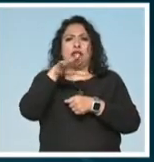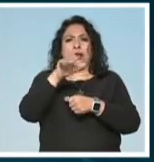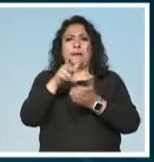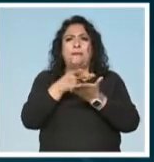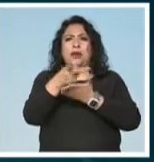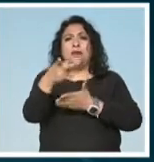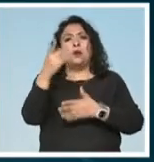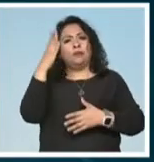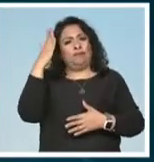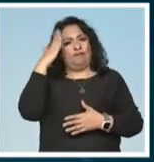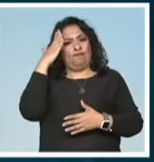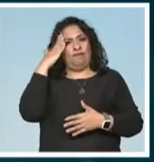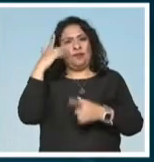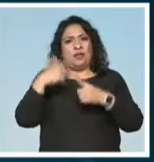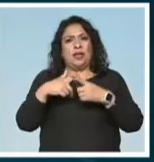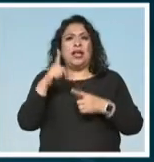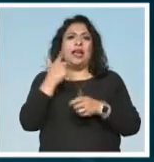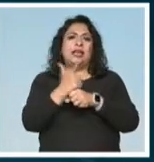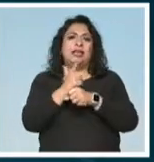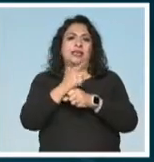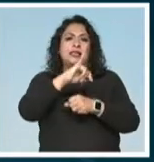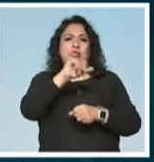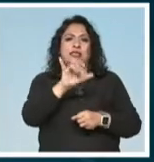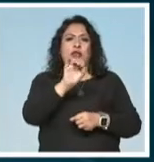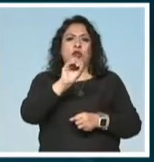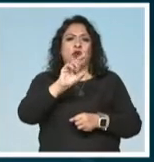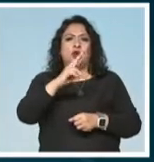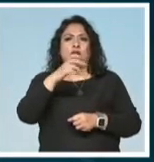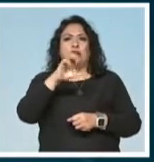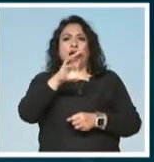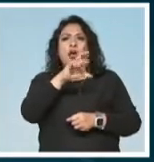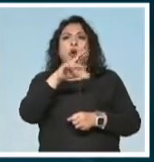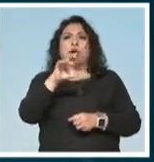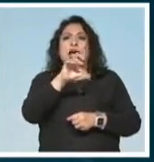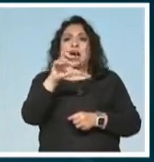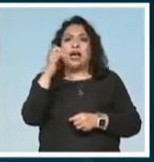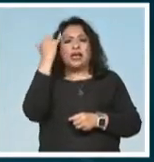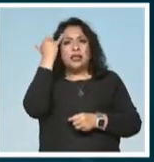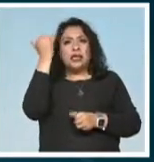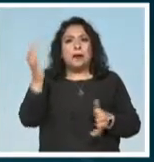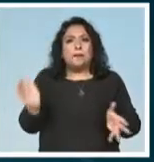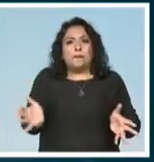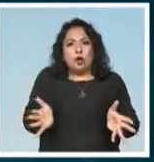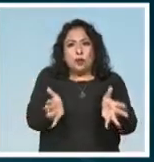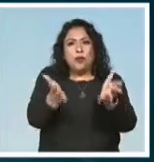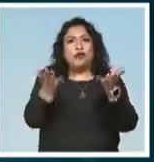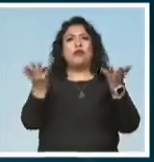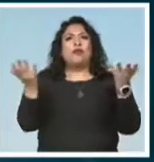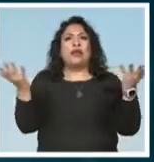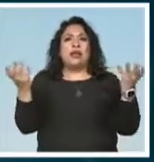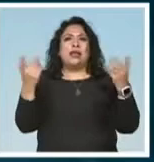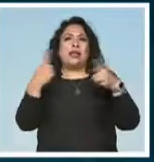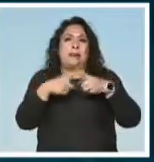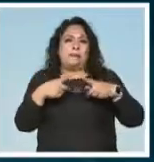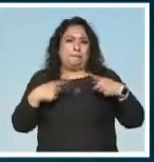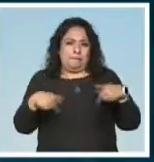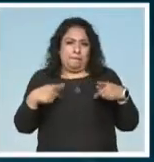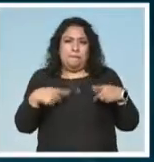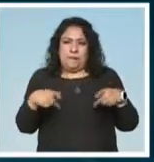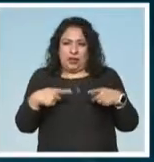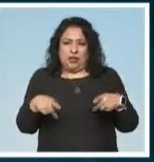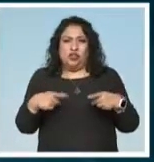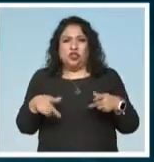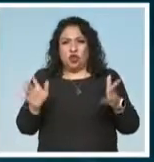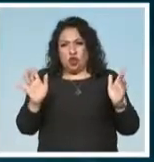Jorge Caguachi, como una idea de promover las gentes, a las gentes y a